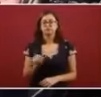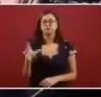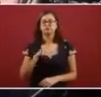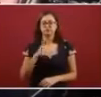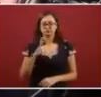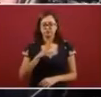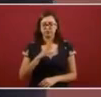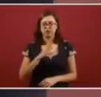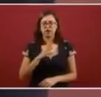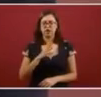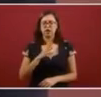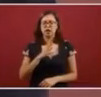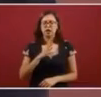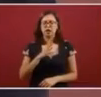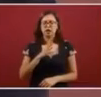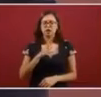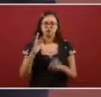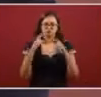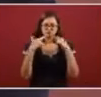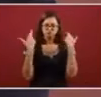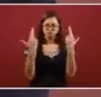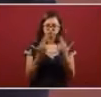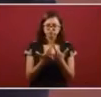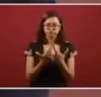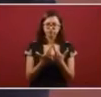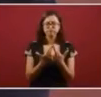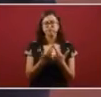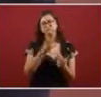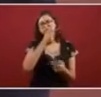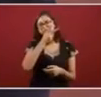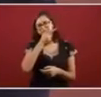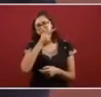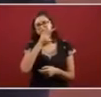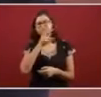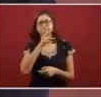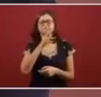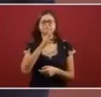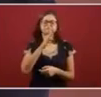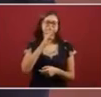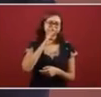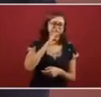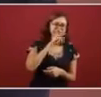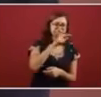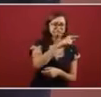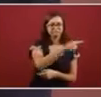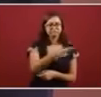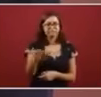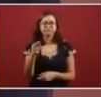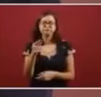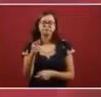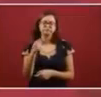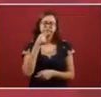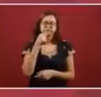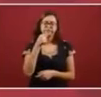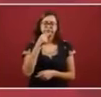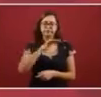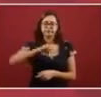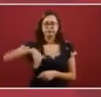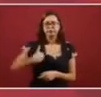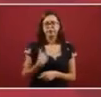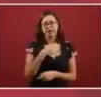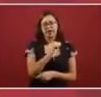familia de los niños de la guardería ABC. Ese es el programa que